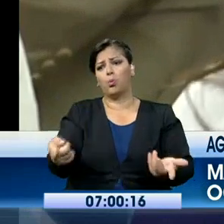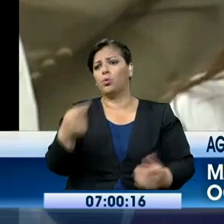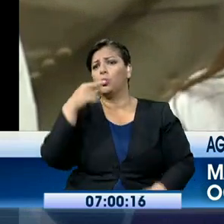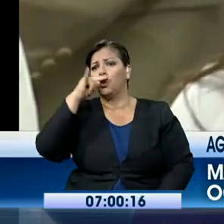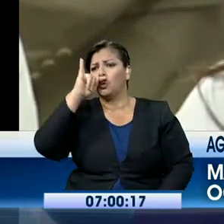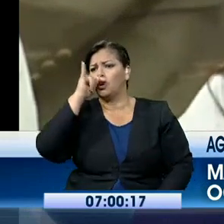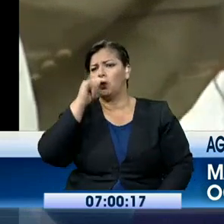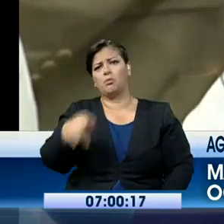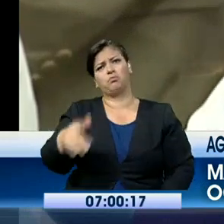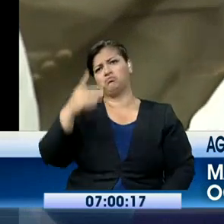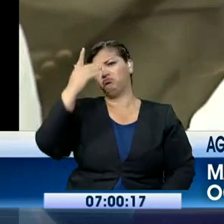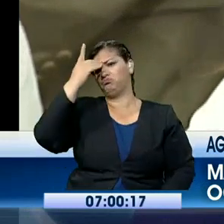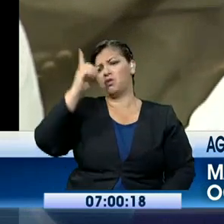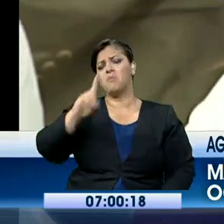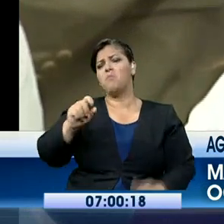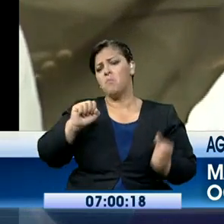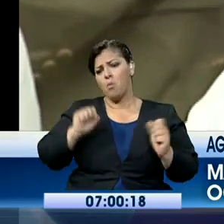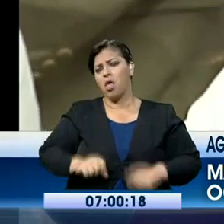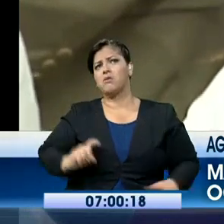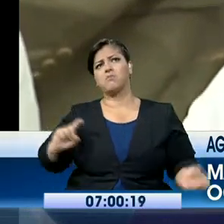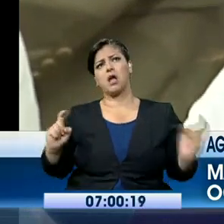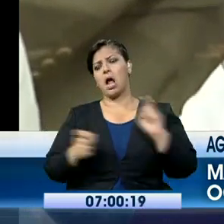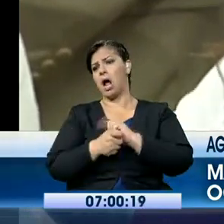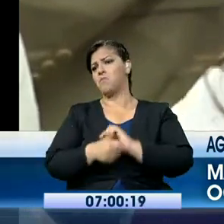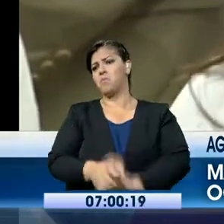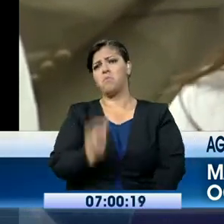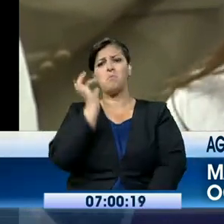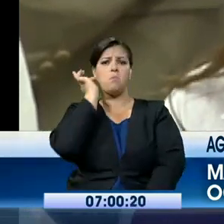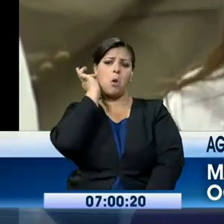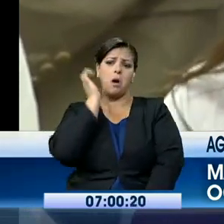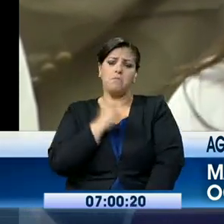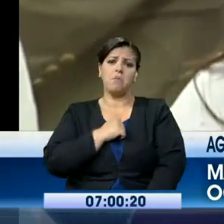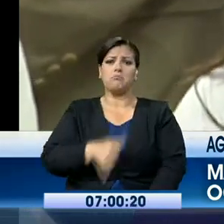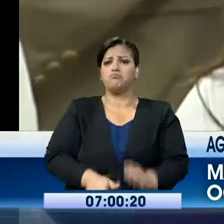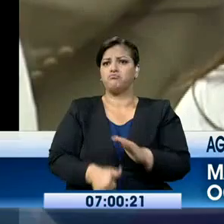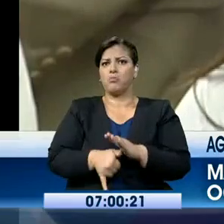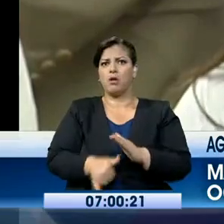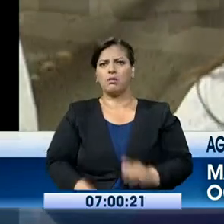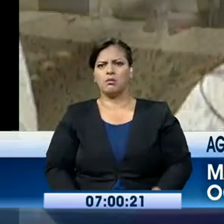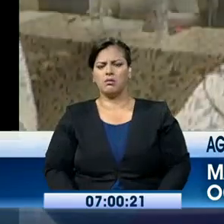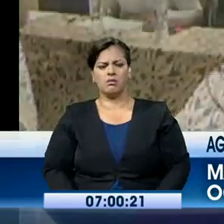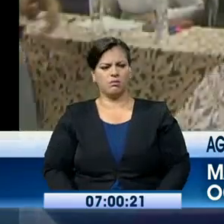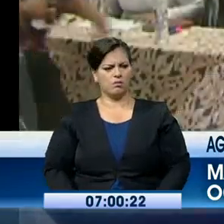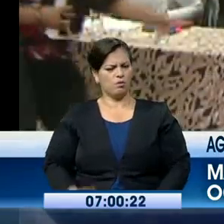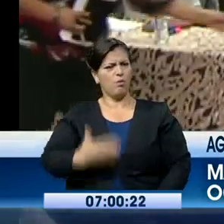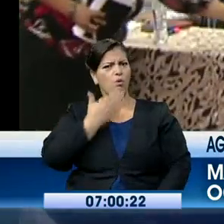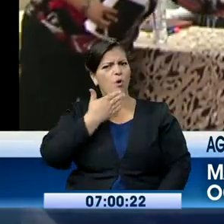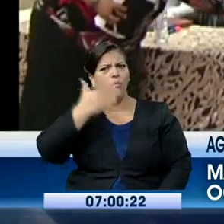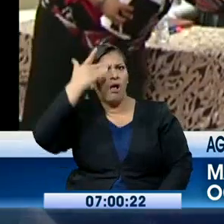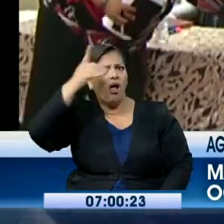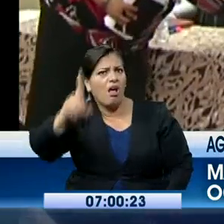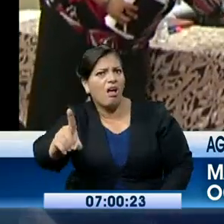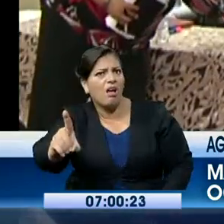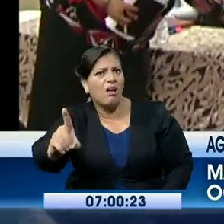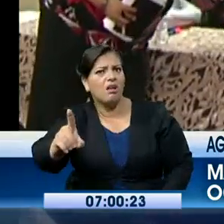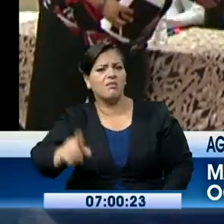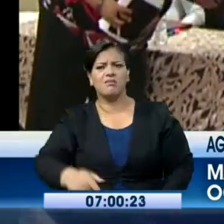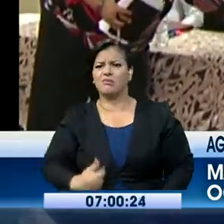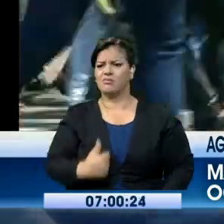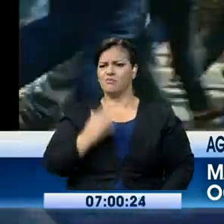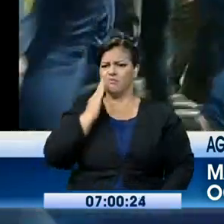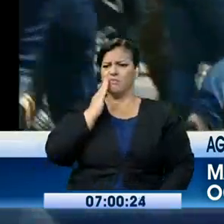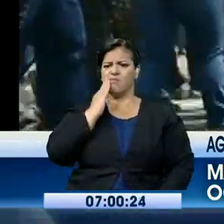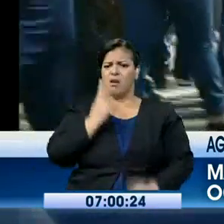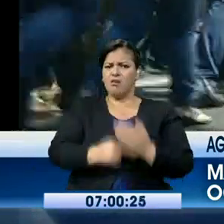no pueden decidir eso. Como mamá me siento muy, muy preocupada. Por lo pronto, el Frente Nacional por la